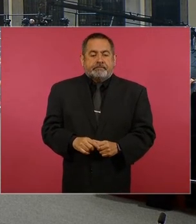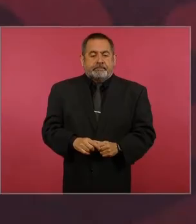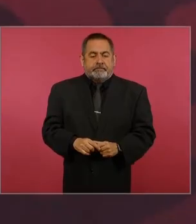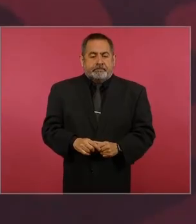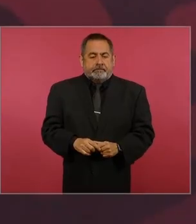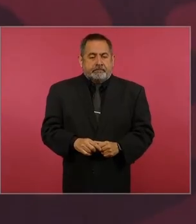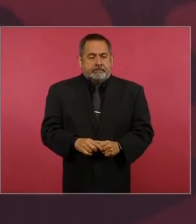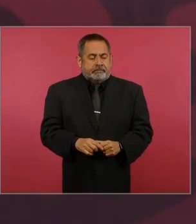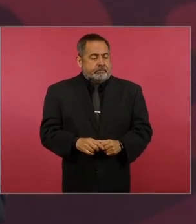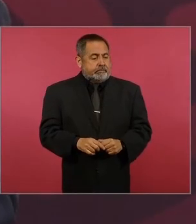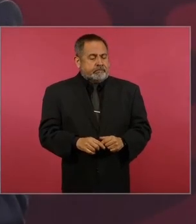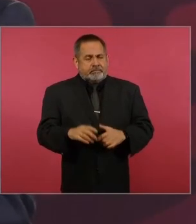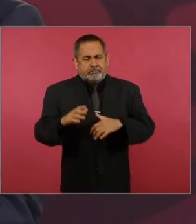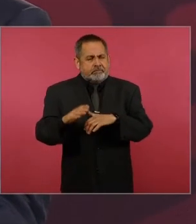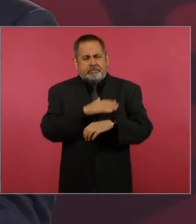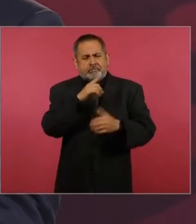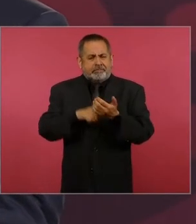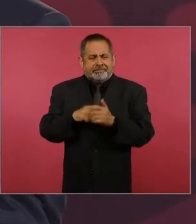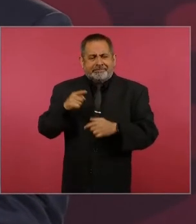declararon no grato